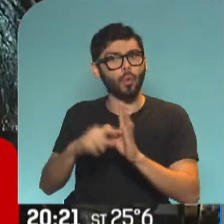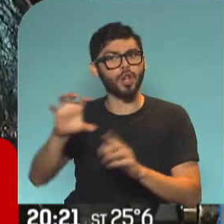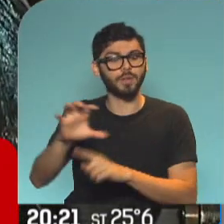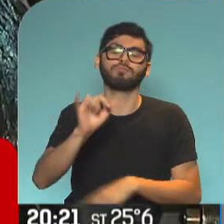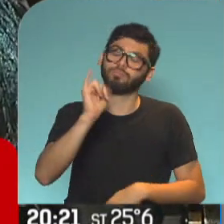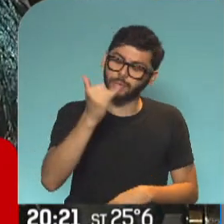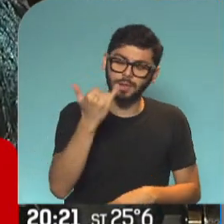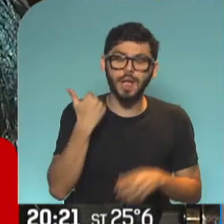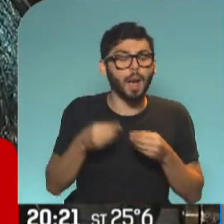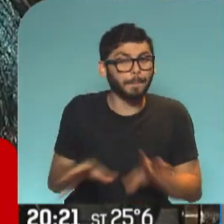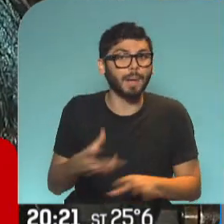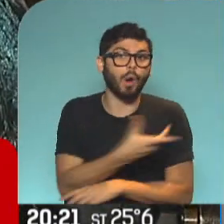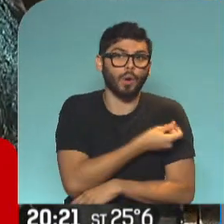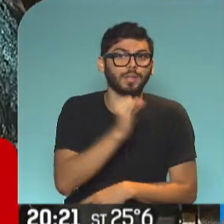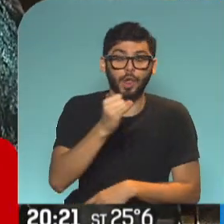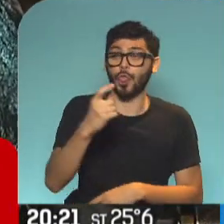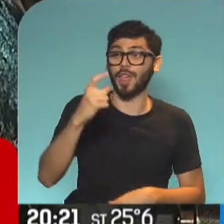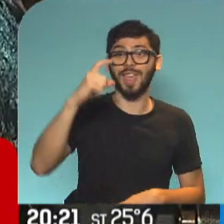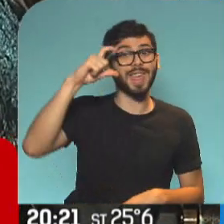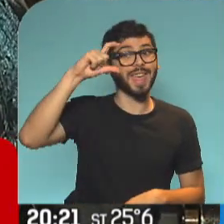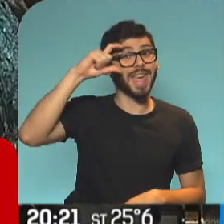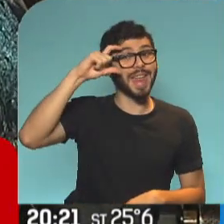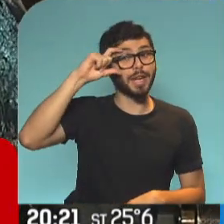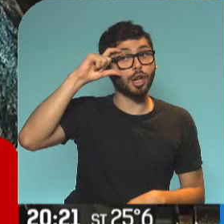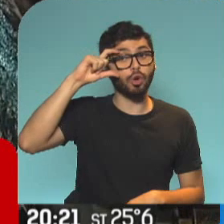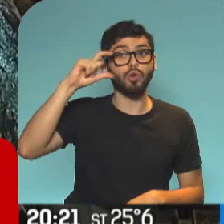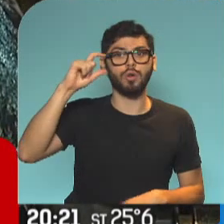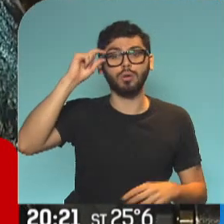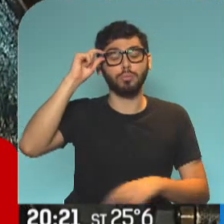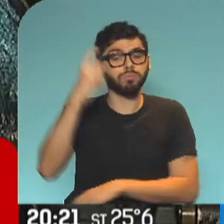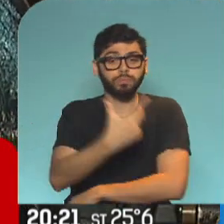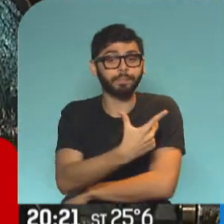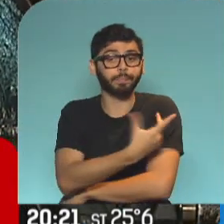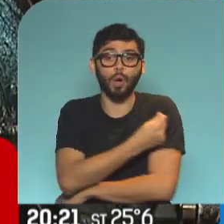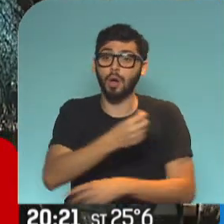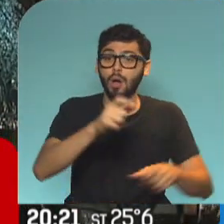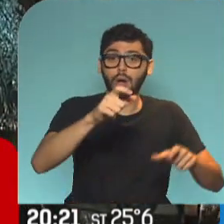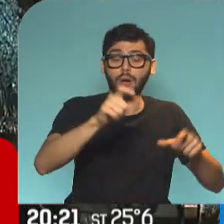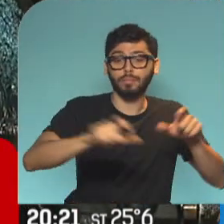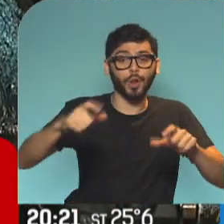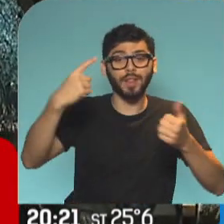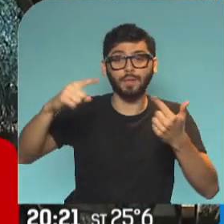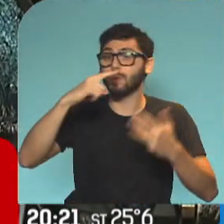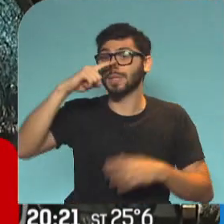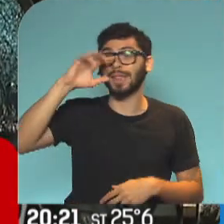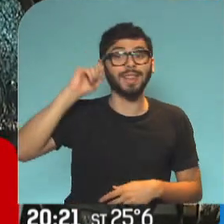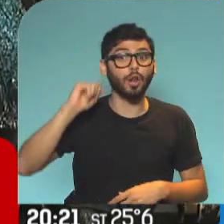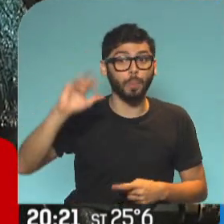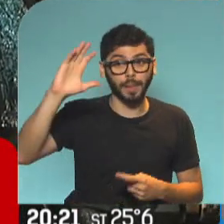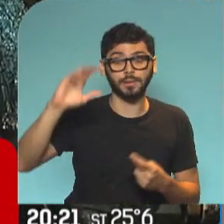vacunando, lo explicó bien el gobernador, desde el mes de enero a distintos grupos, como los mayores de 70